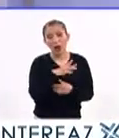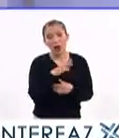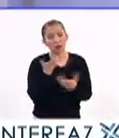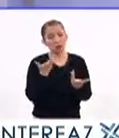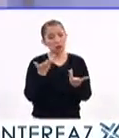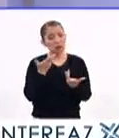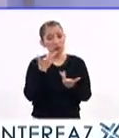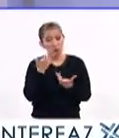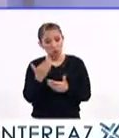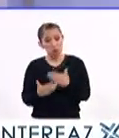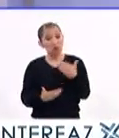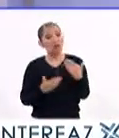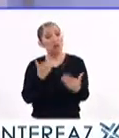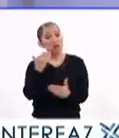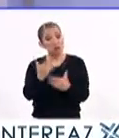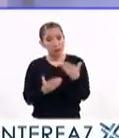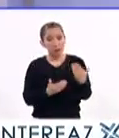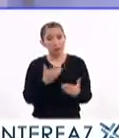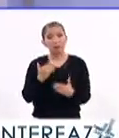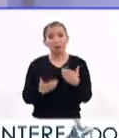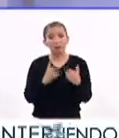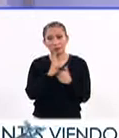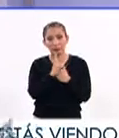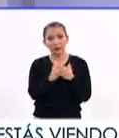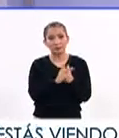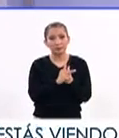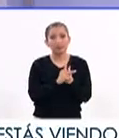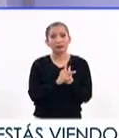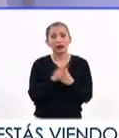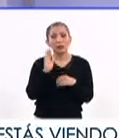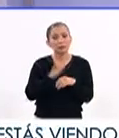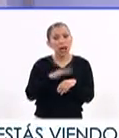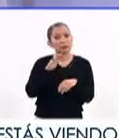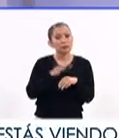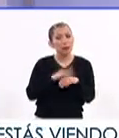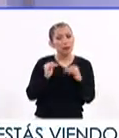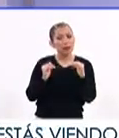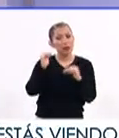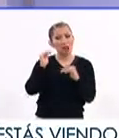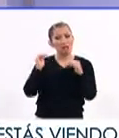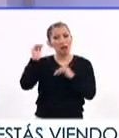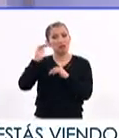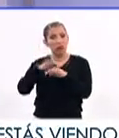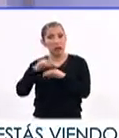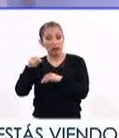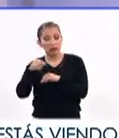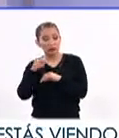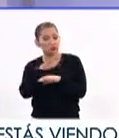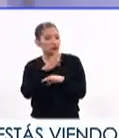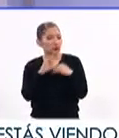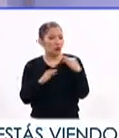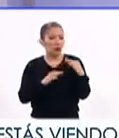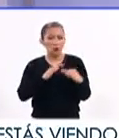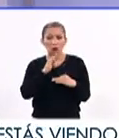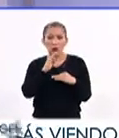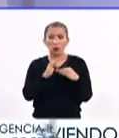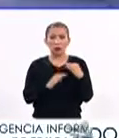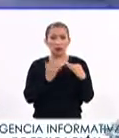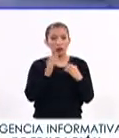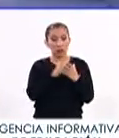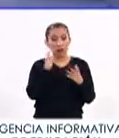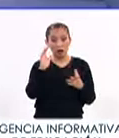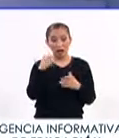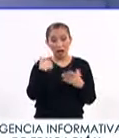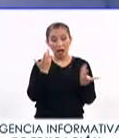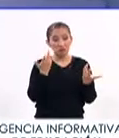un camino, estamos avanzando como país, cada vez hay un nivel mucho más avanzado en la